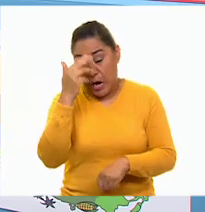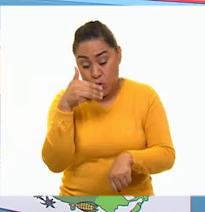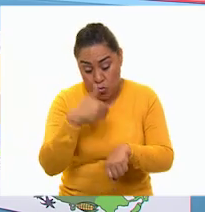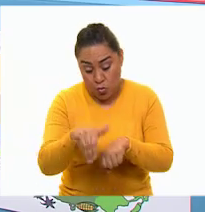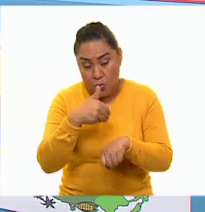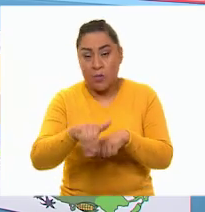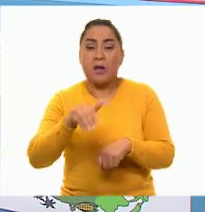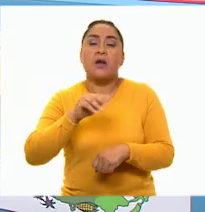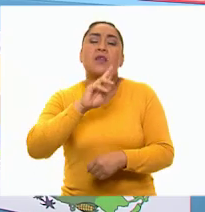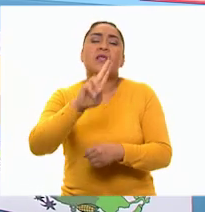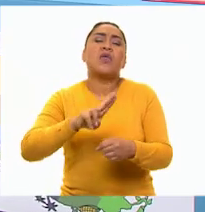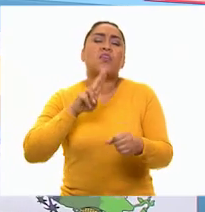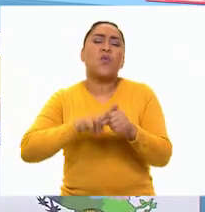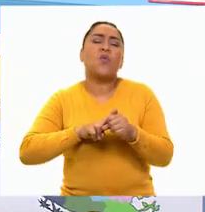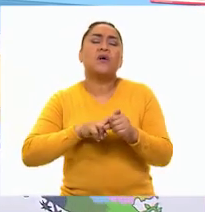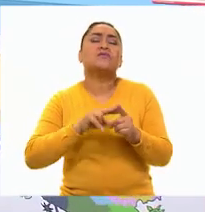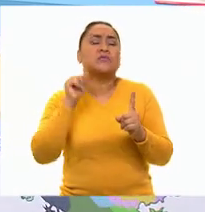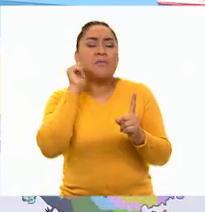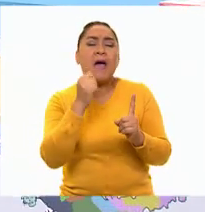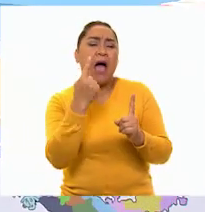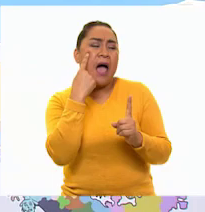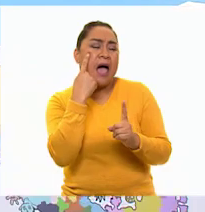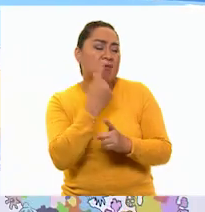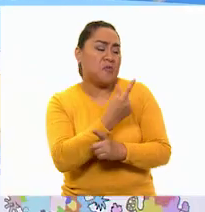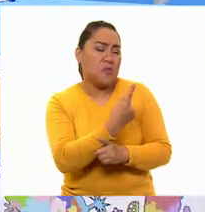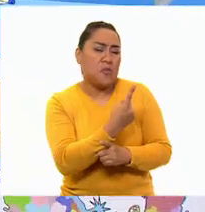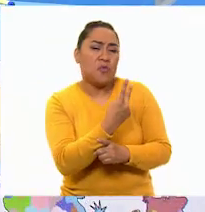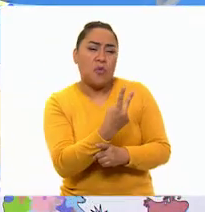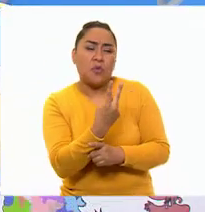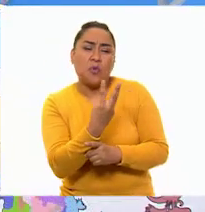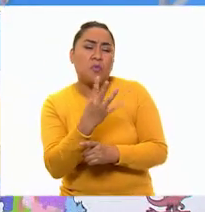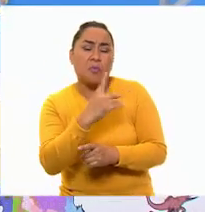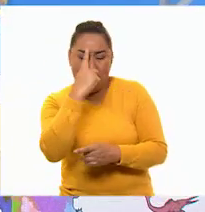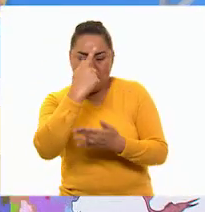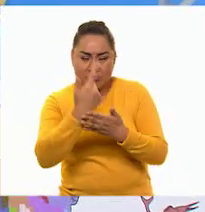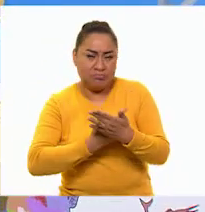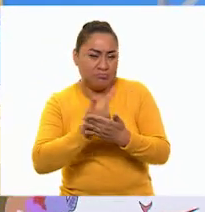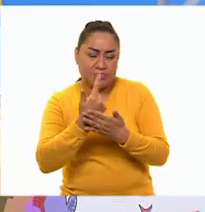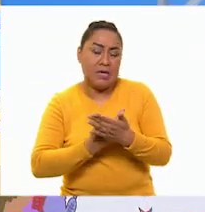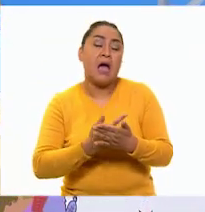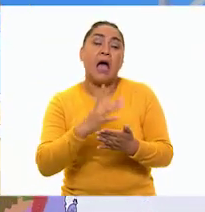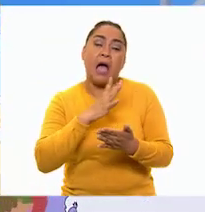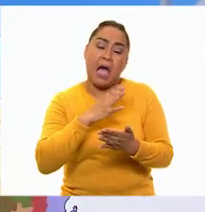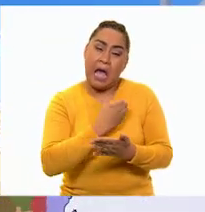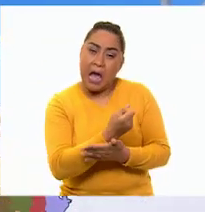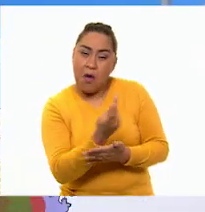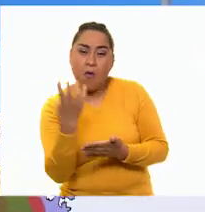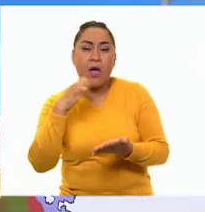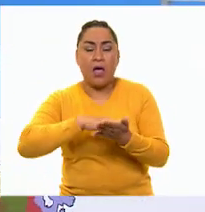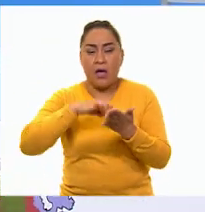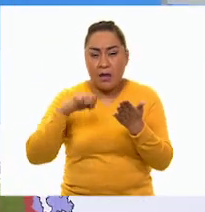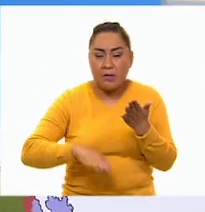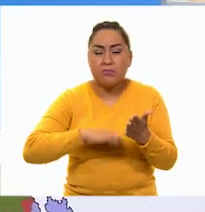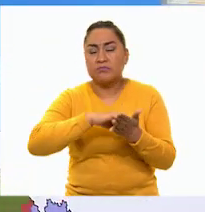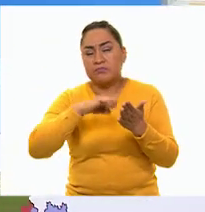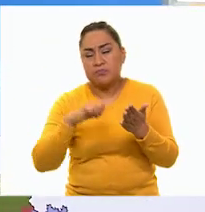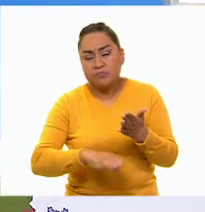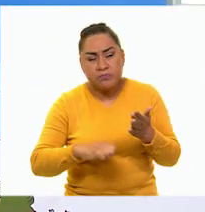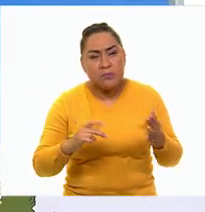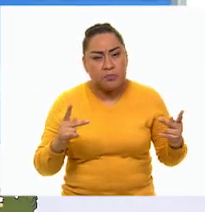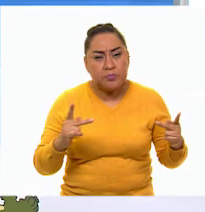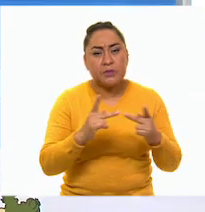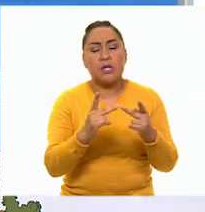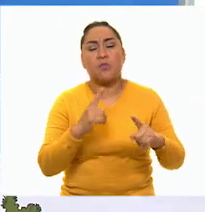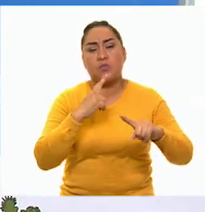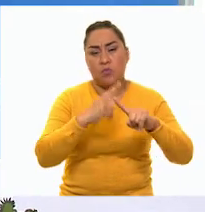los números que usamos para contar. Algunos ejemplos de situaciones que están implicadas con múltiplos